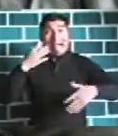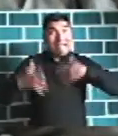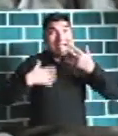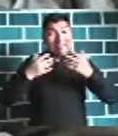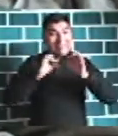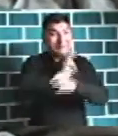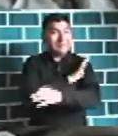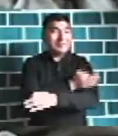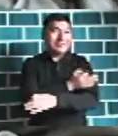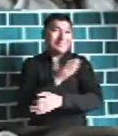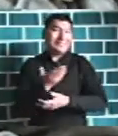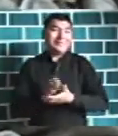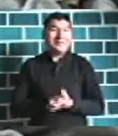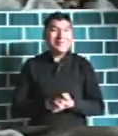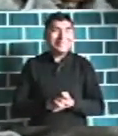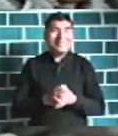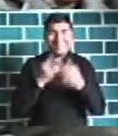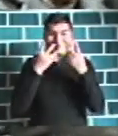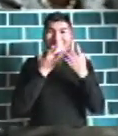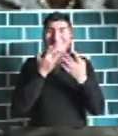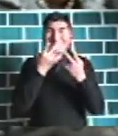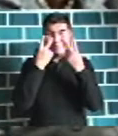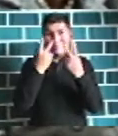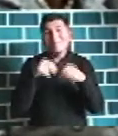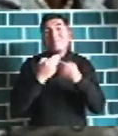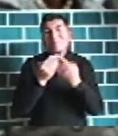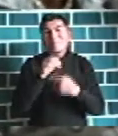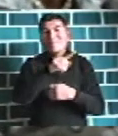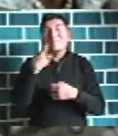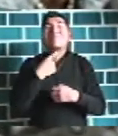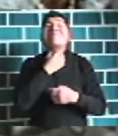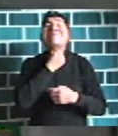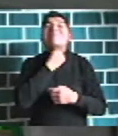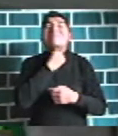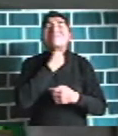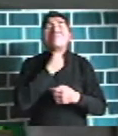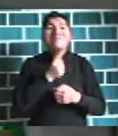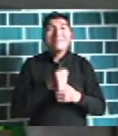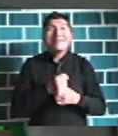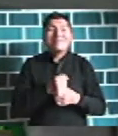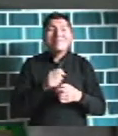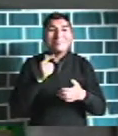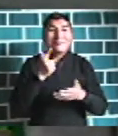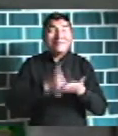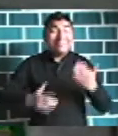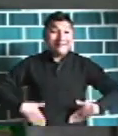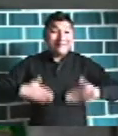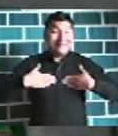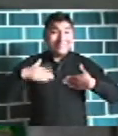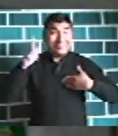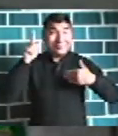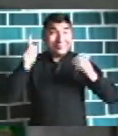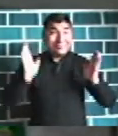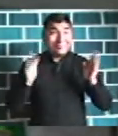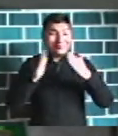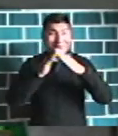cívico a ver vamos a ver cómo están esas gargantas de la paz